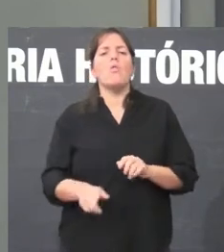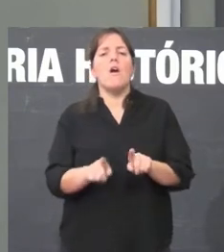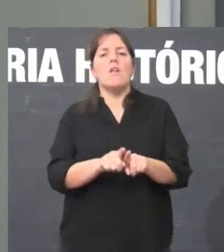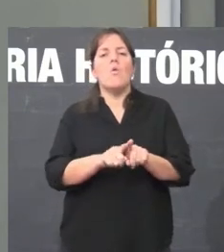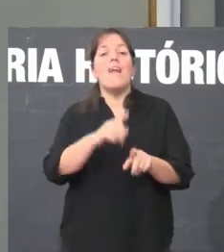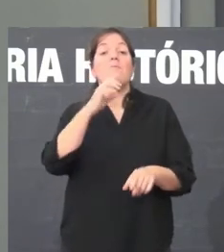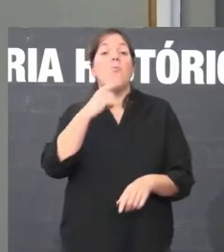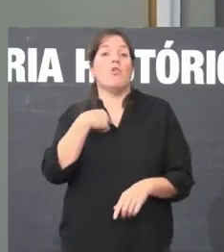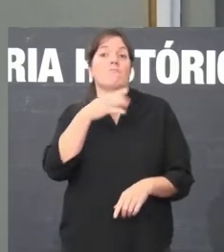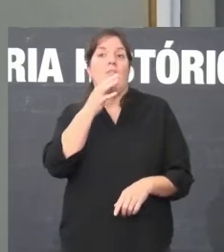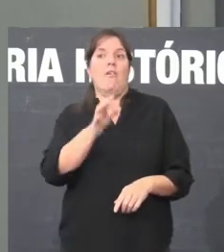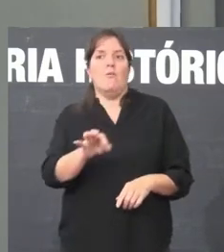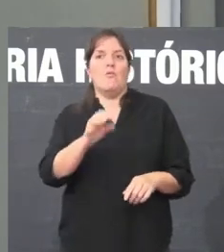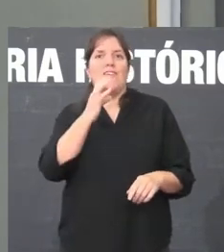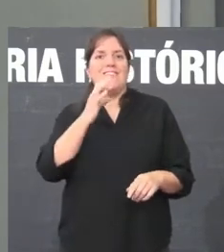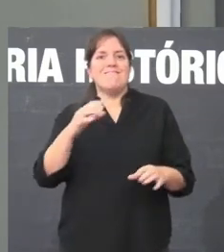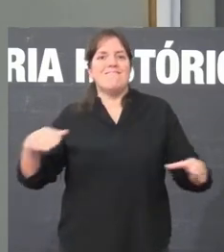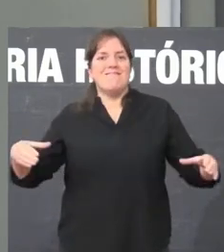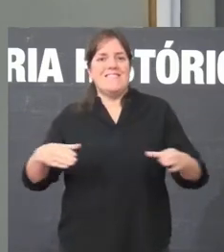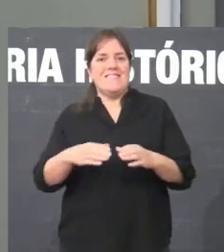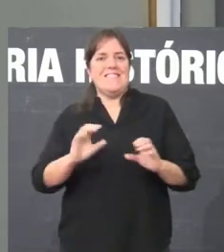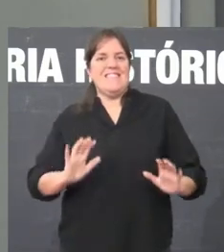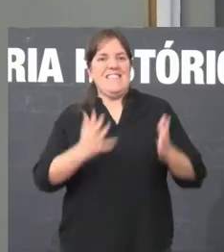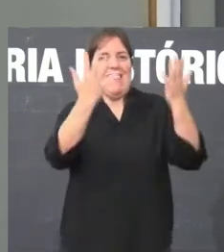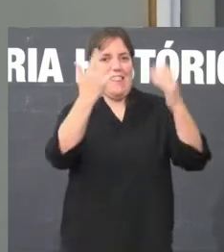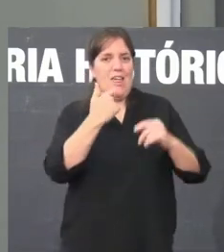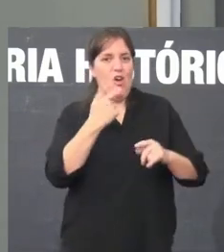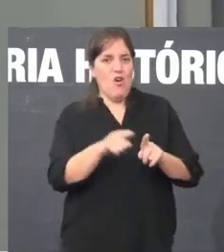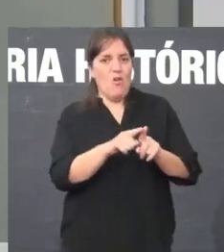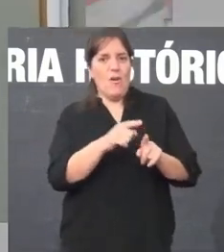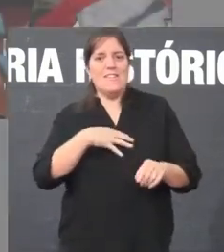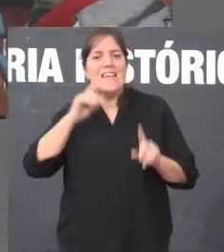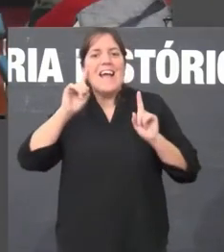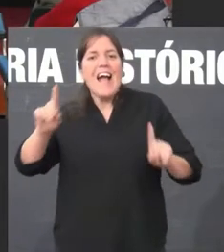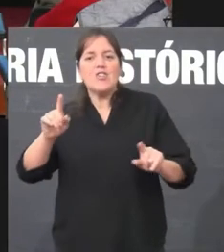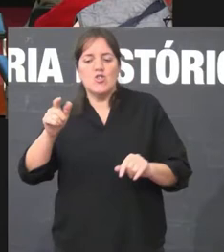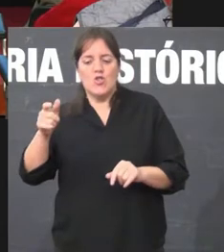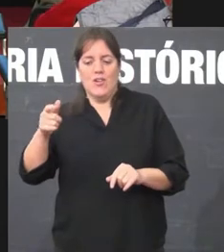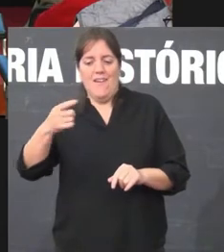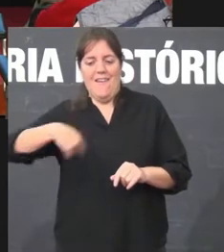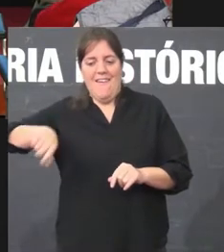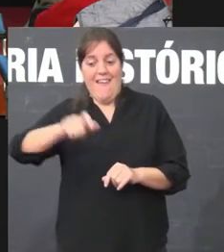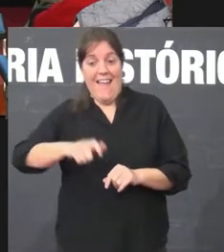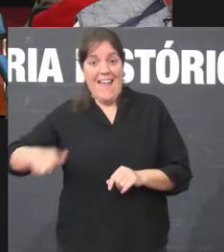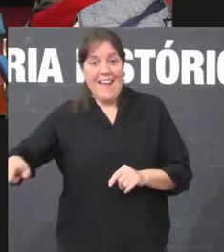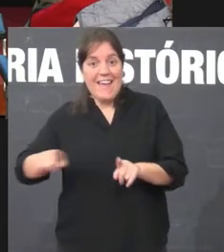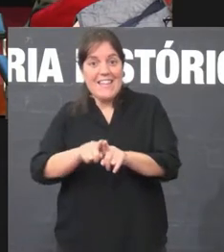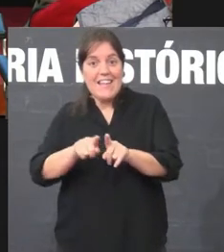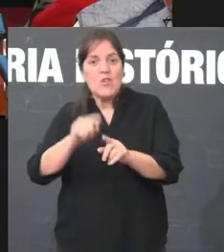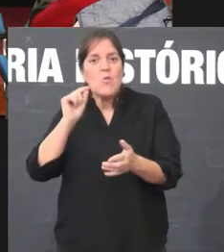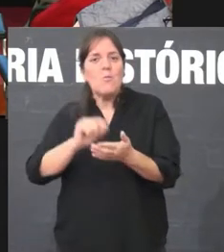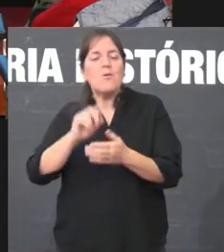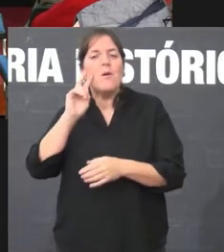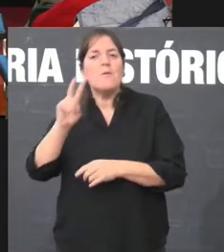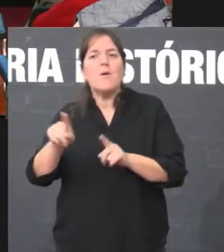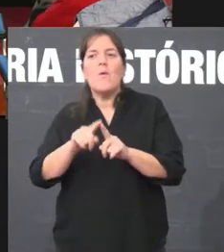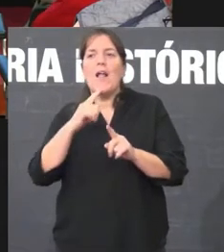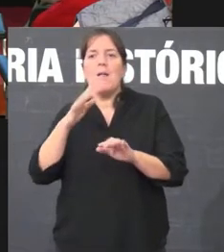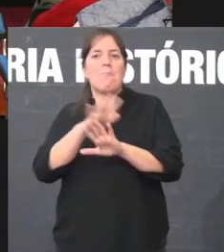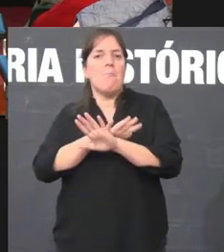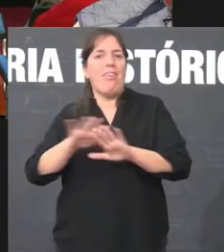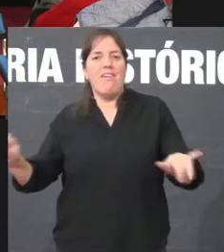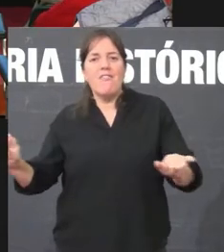sedición se o que son é única e exclusivamente unha posición pacífica